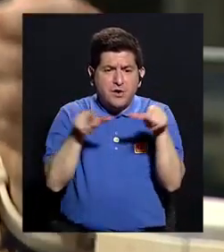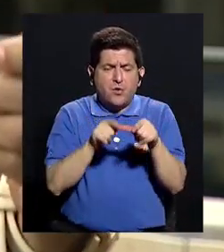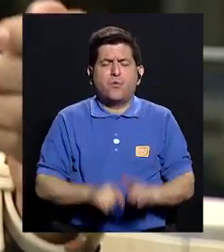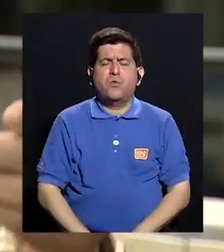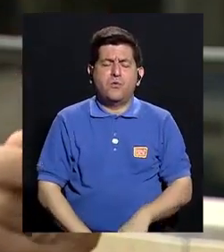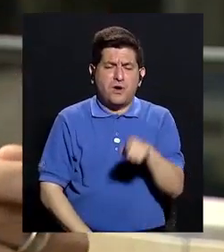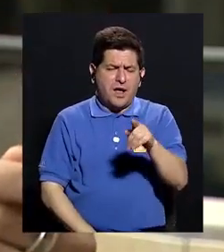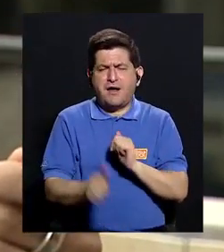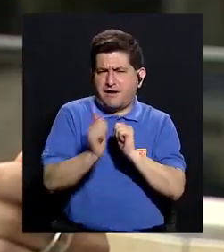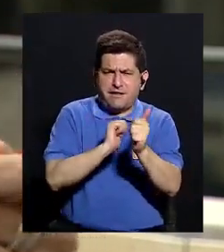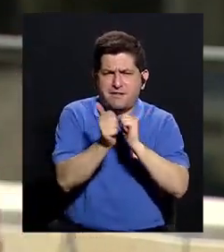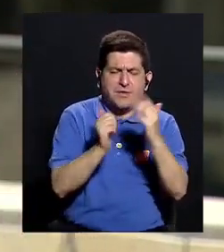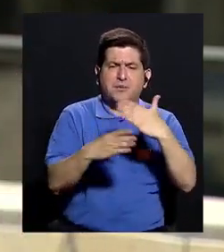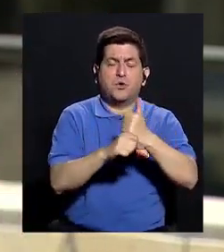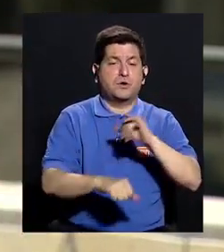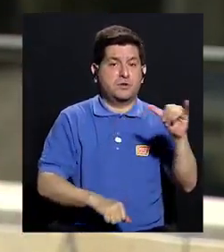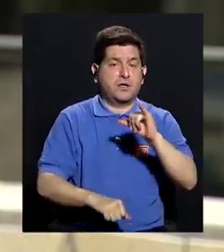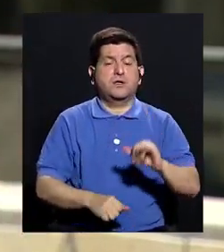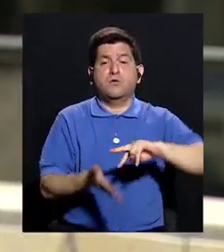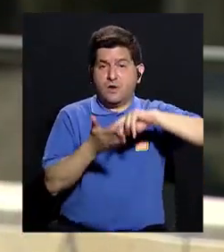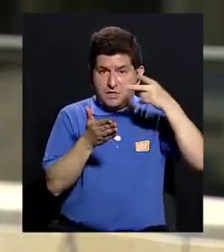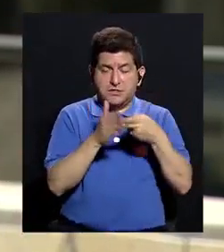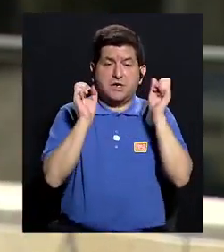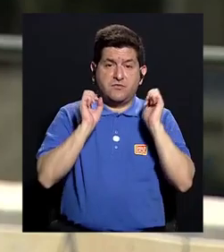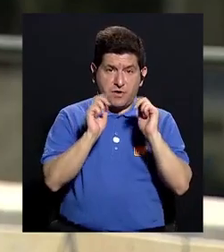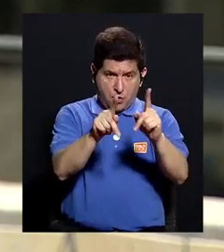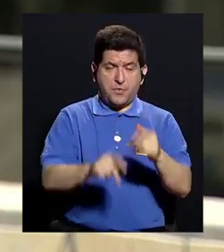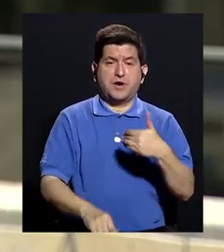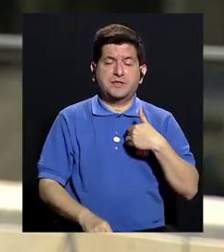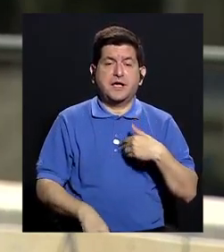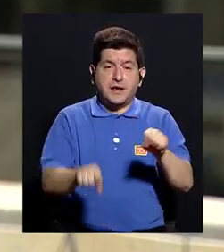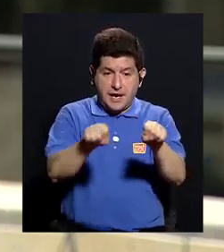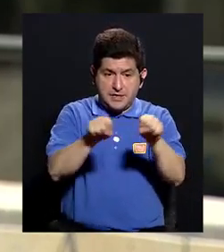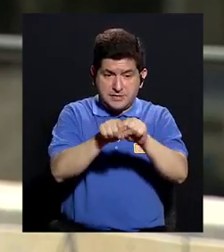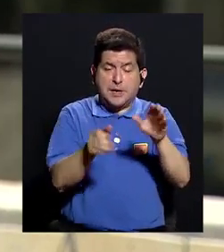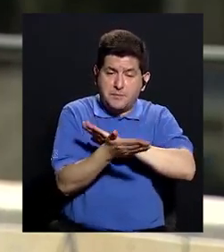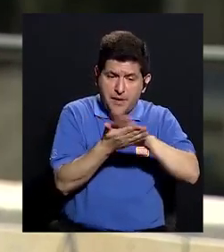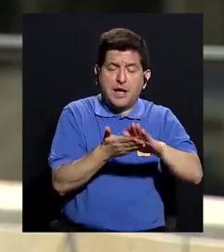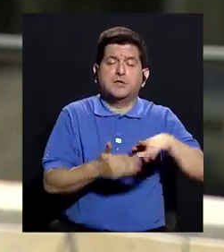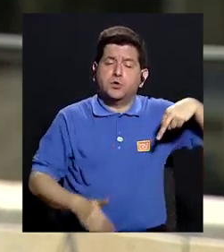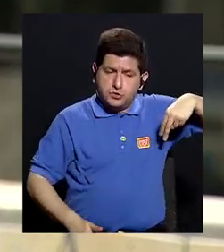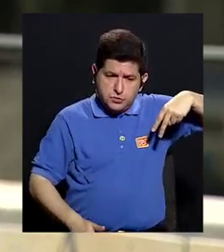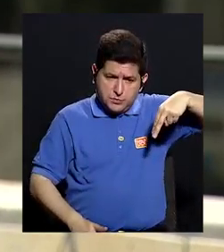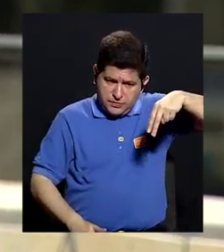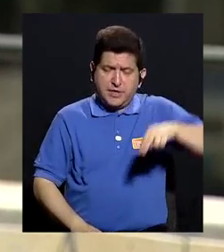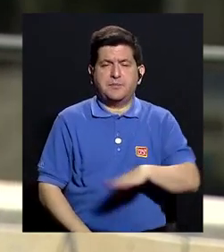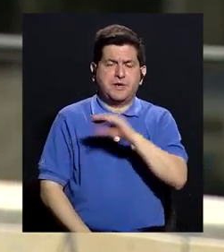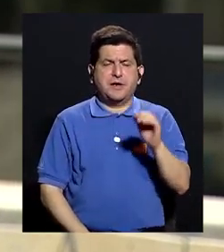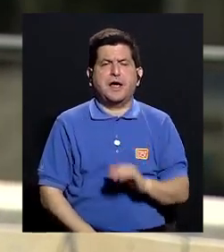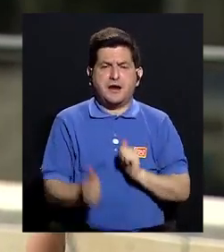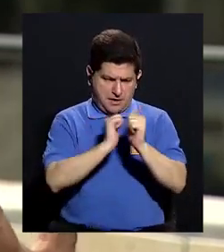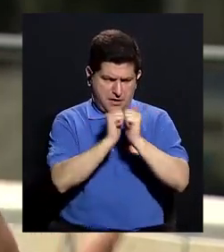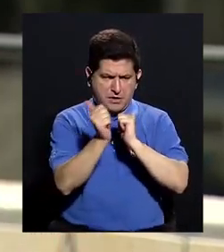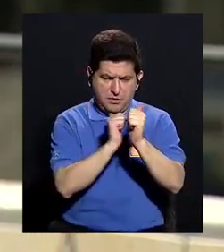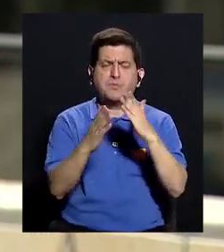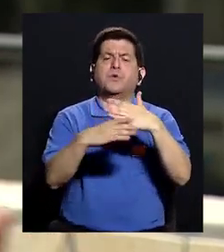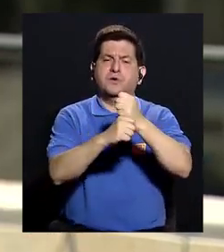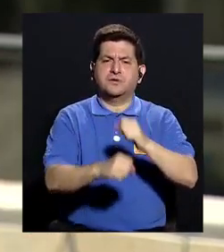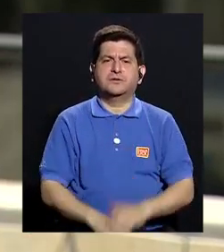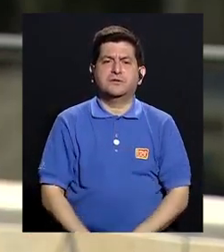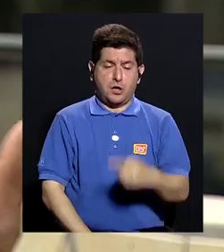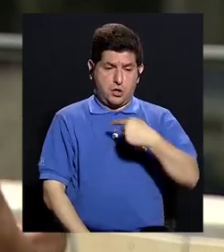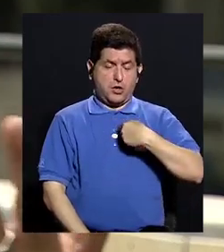para poder hacer ejercicio, pero tiene también que ver con la posibilidad de tener unos zapatos dignos para poder caminar, y para poder hacer